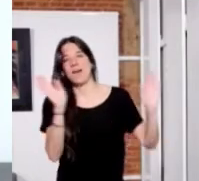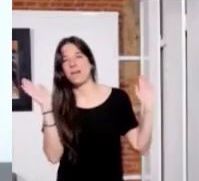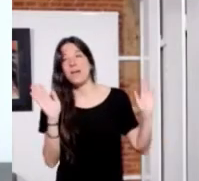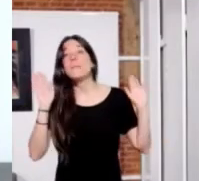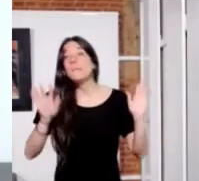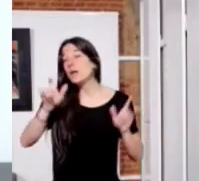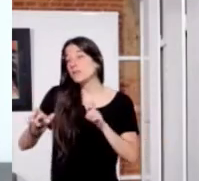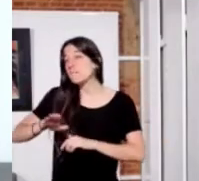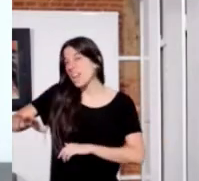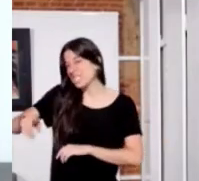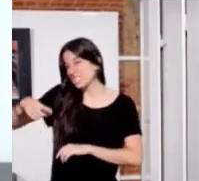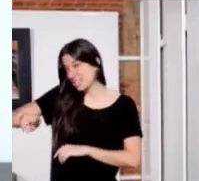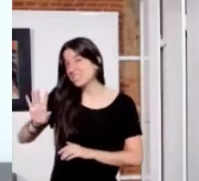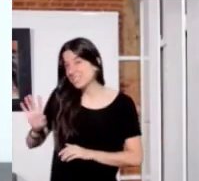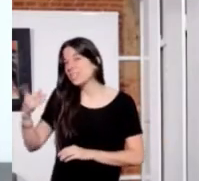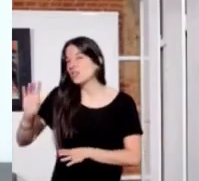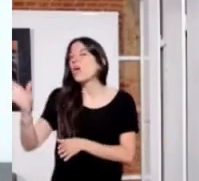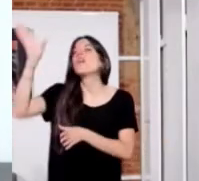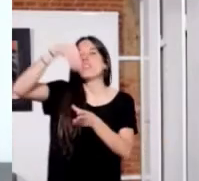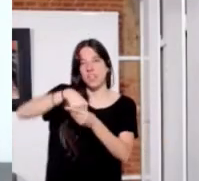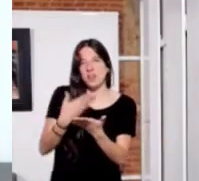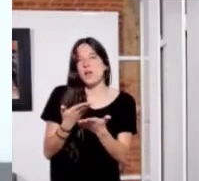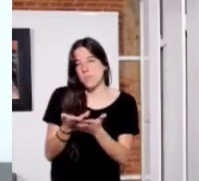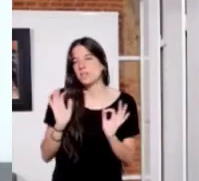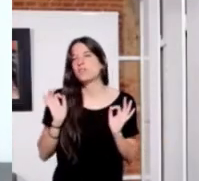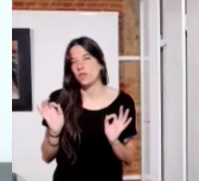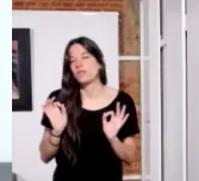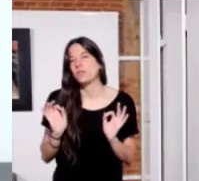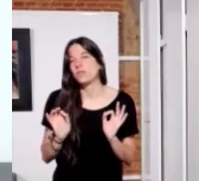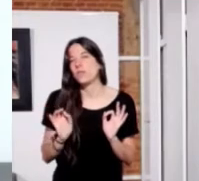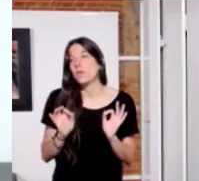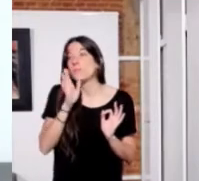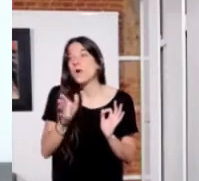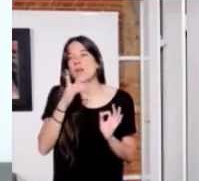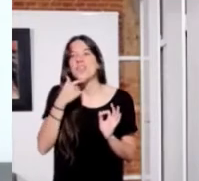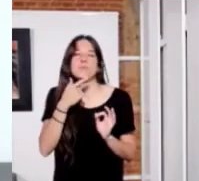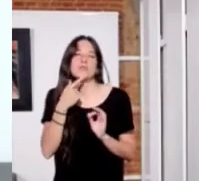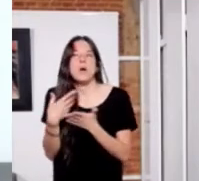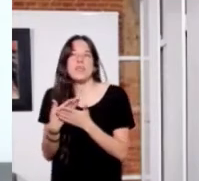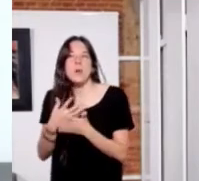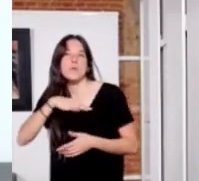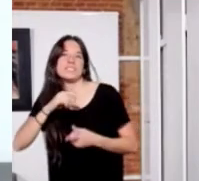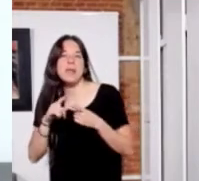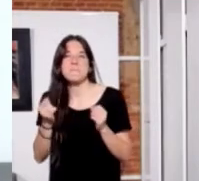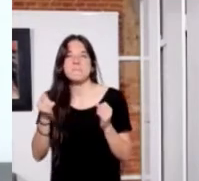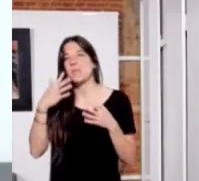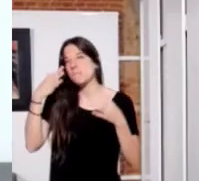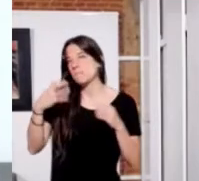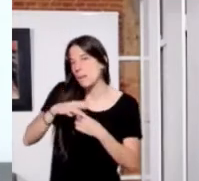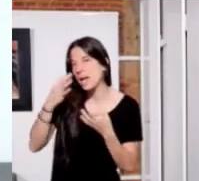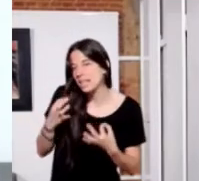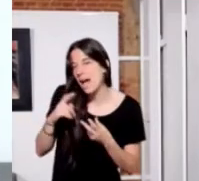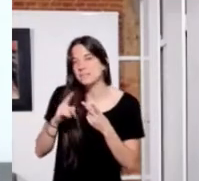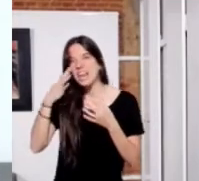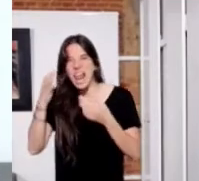los malistas lo hemos metido dentro de la argumentación posible, pragmática y realista. Y cuando se trata